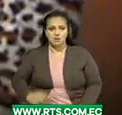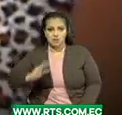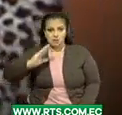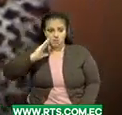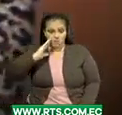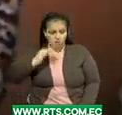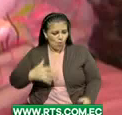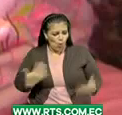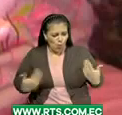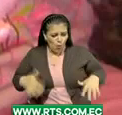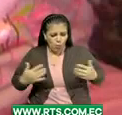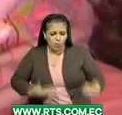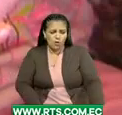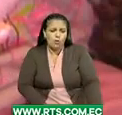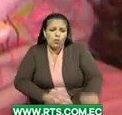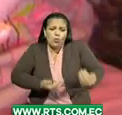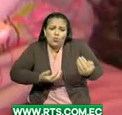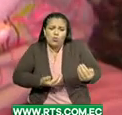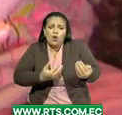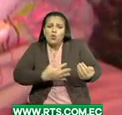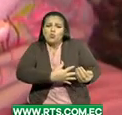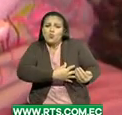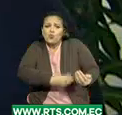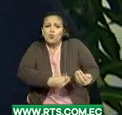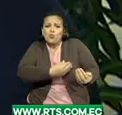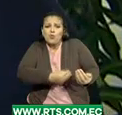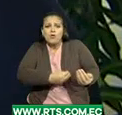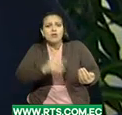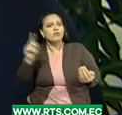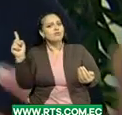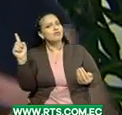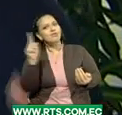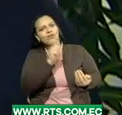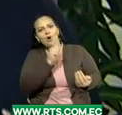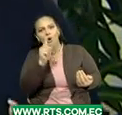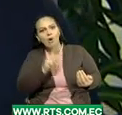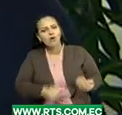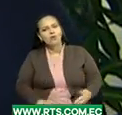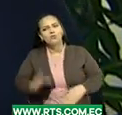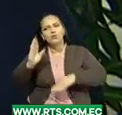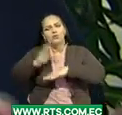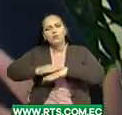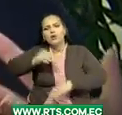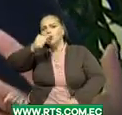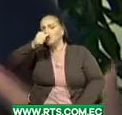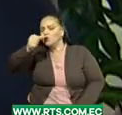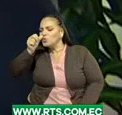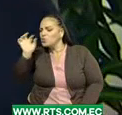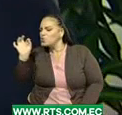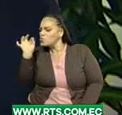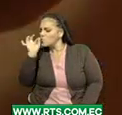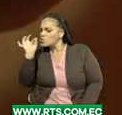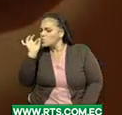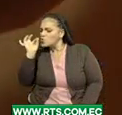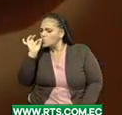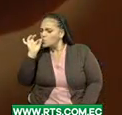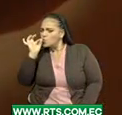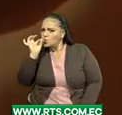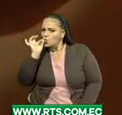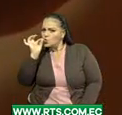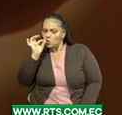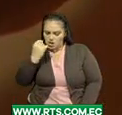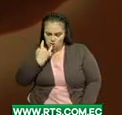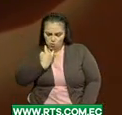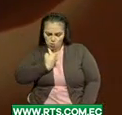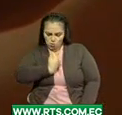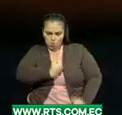decir, salen de una atención de un hospital y continúan en el consumo y a través de la lactancia están pasando la droga a sus bebés. Paulina camina